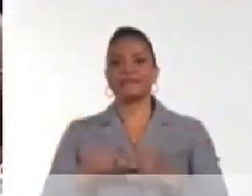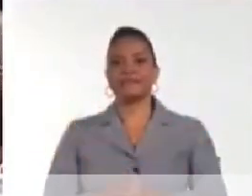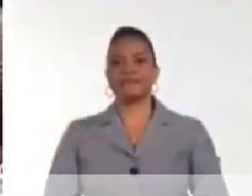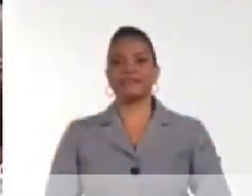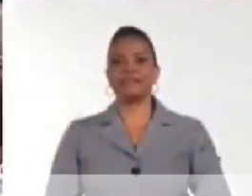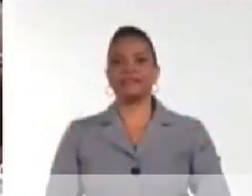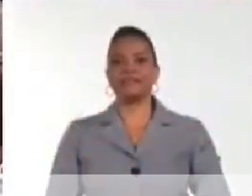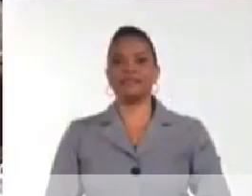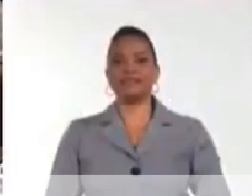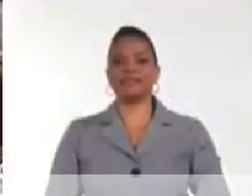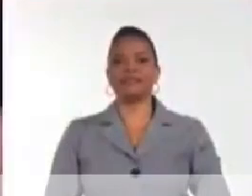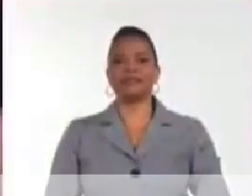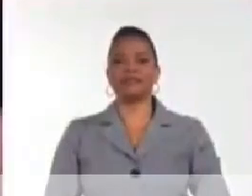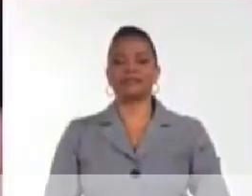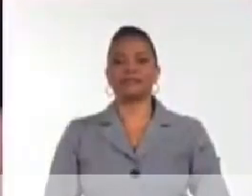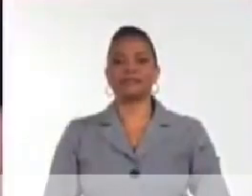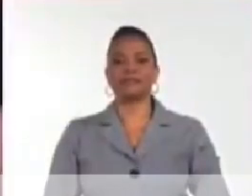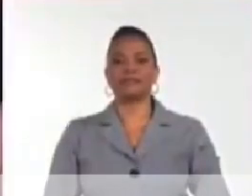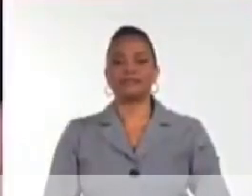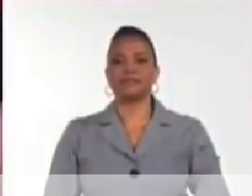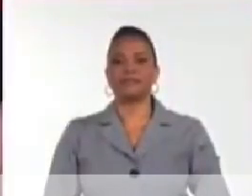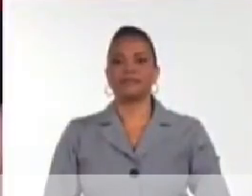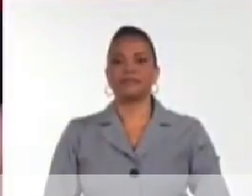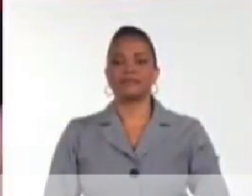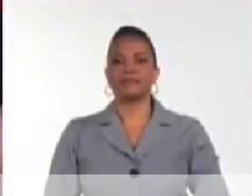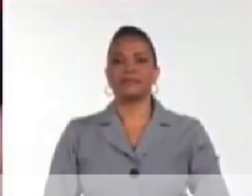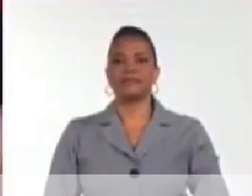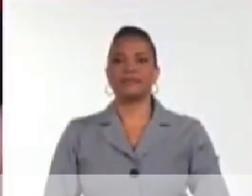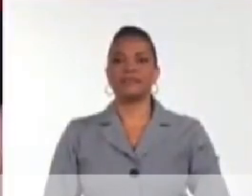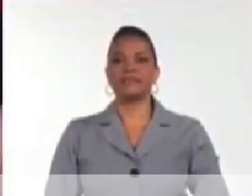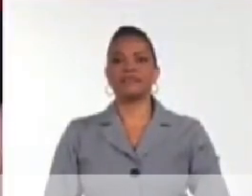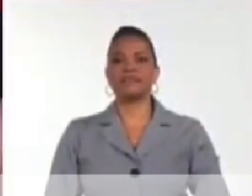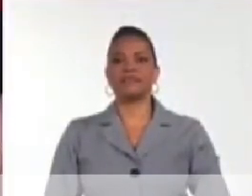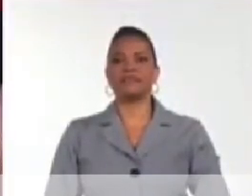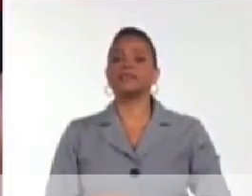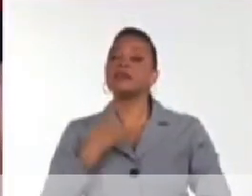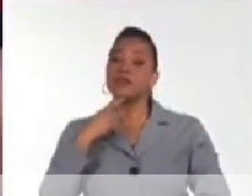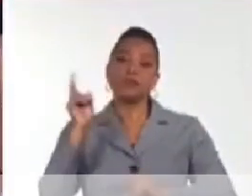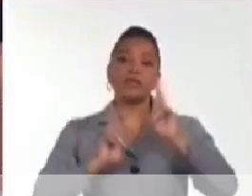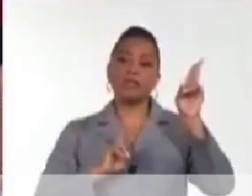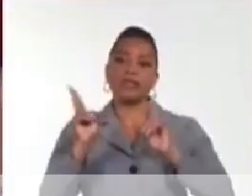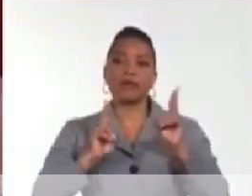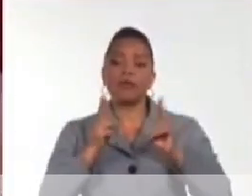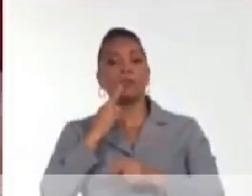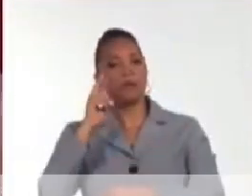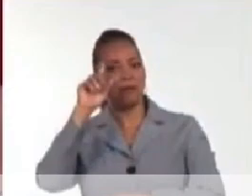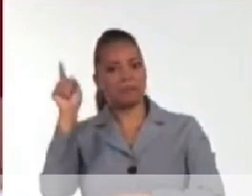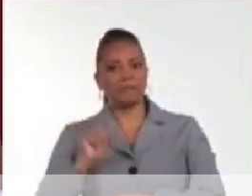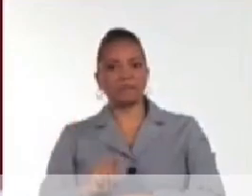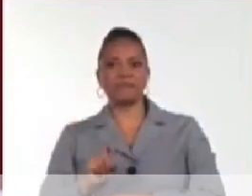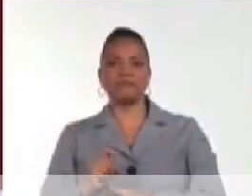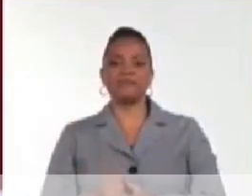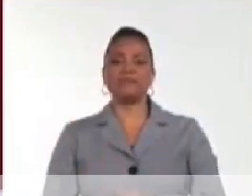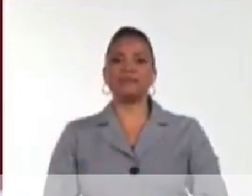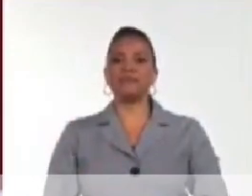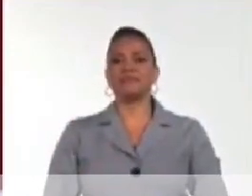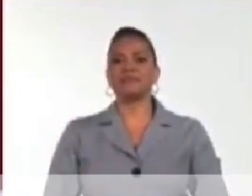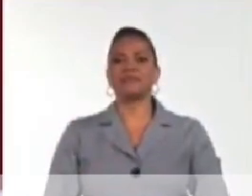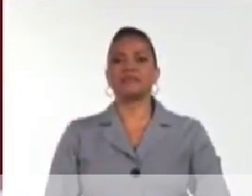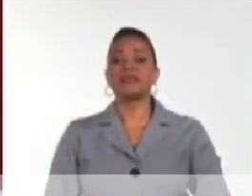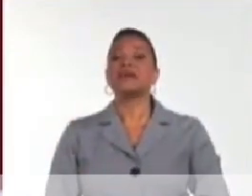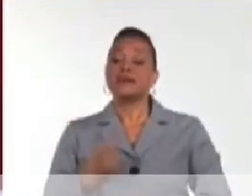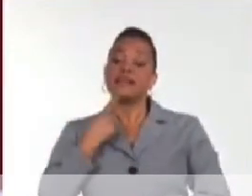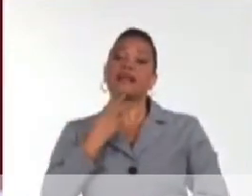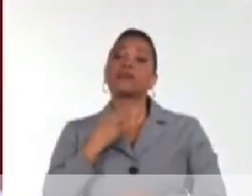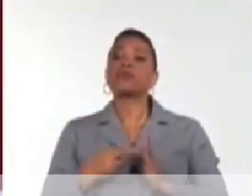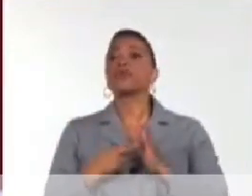Y si los diputados y diputadas, y por supuesto Néstor, también usted está de acuerdo en lo individual porque hizo la pregunta, yo creo que está respaldado. La sugerencia